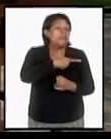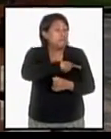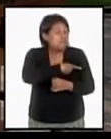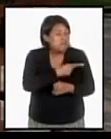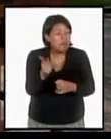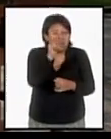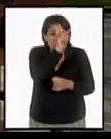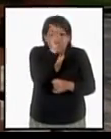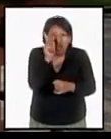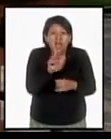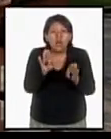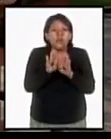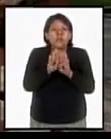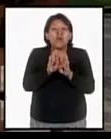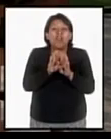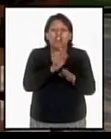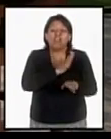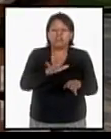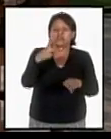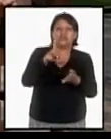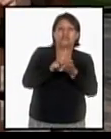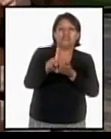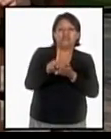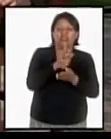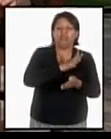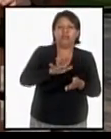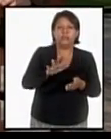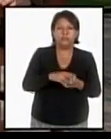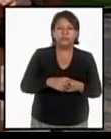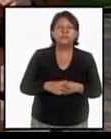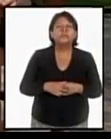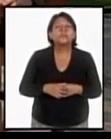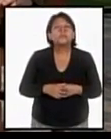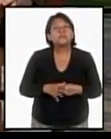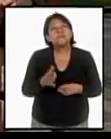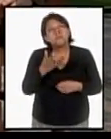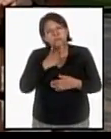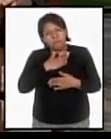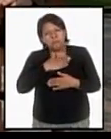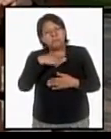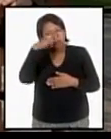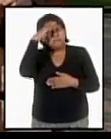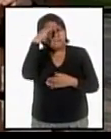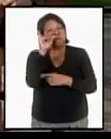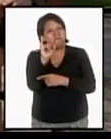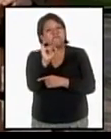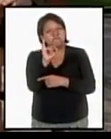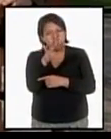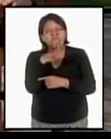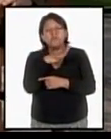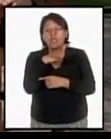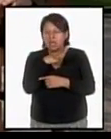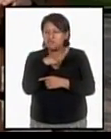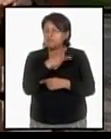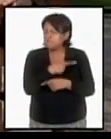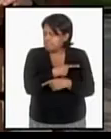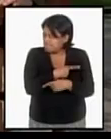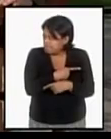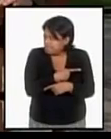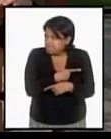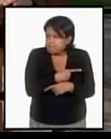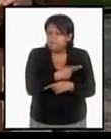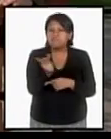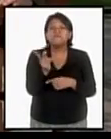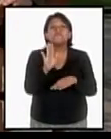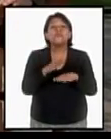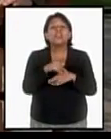de negación de sus derechos fundamentales, María Elisa? Yo creo que sí, que viven condiciones de pobreza extrema, sobre todo